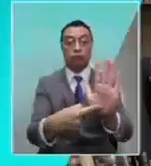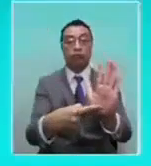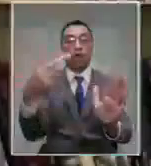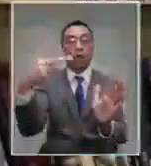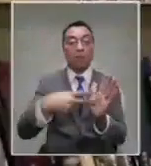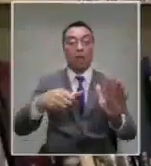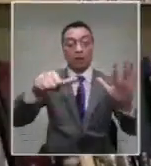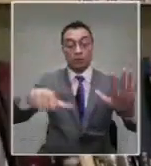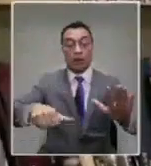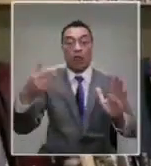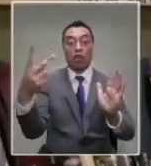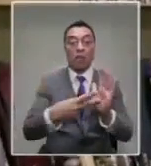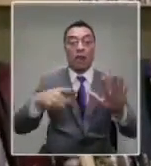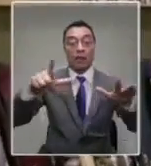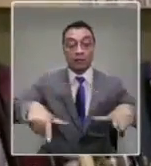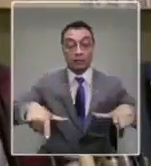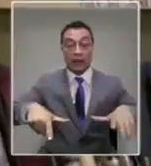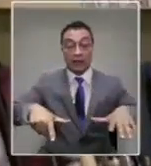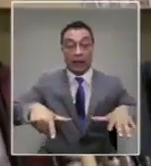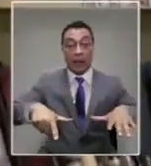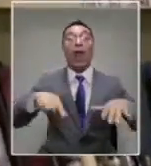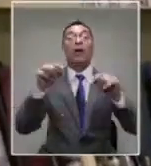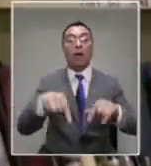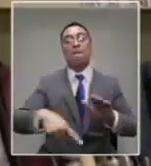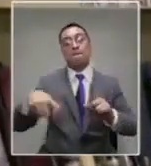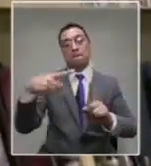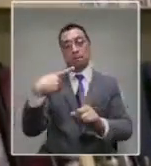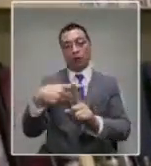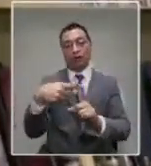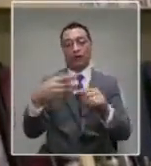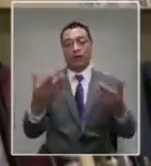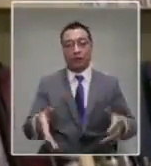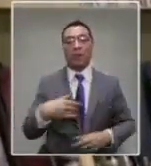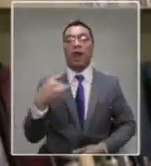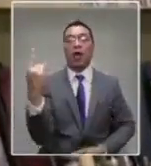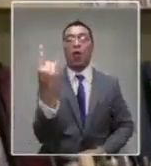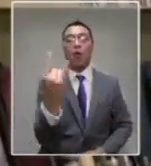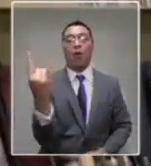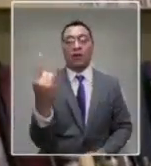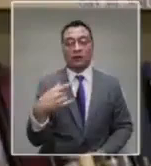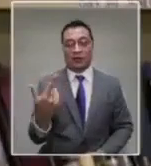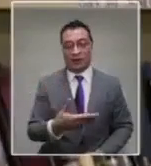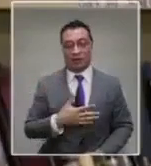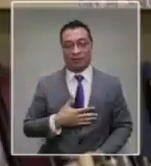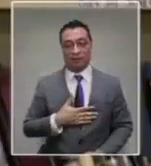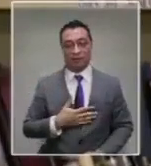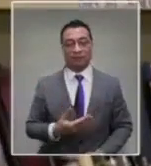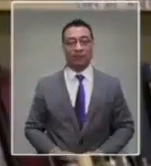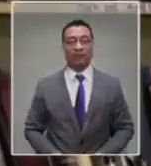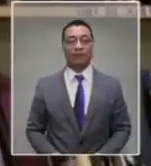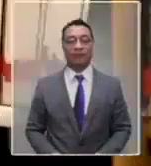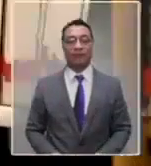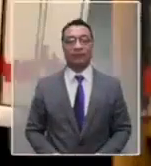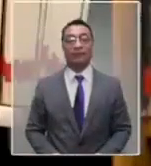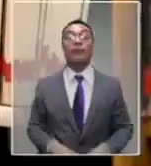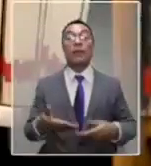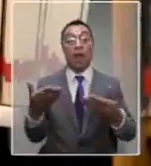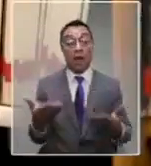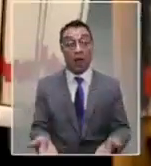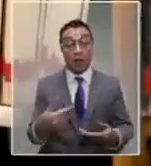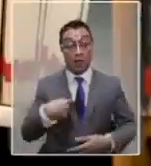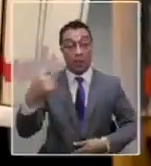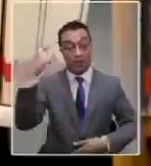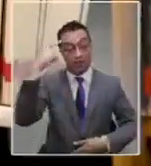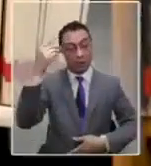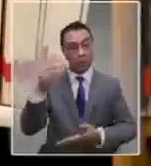año 2016 y el año 2017 son tan positivos en esta área para una universidad como la nuestra. Ahora,